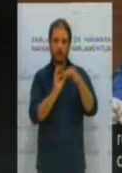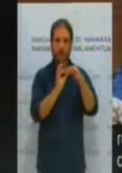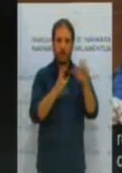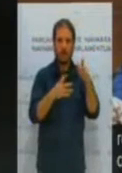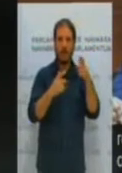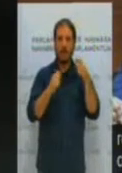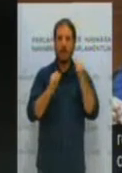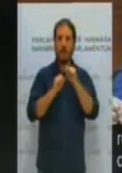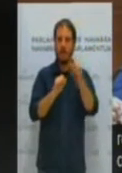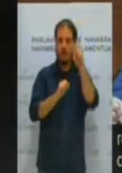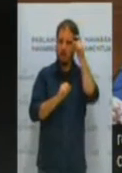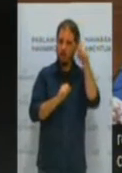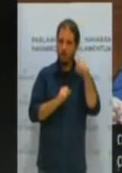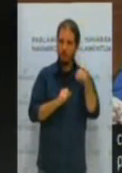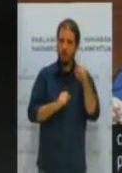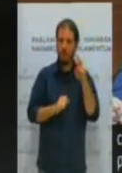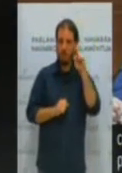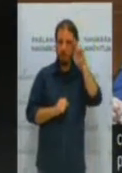Defensor del Pueblo